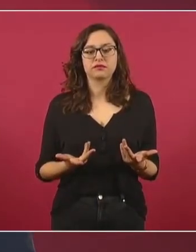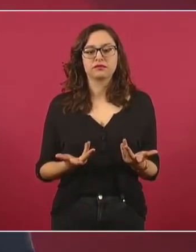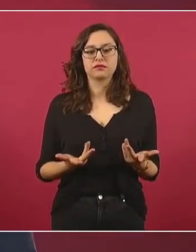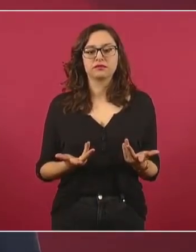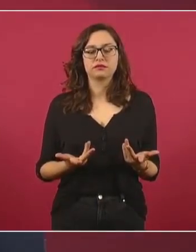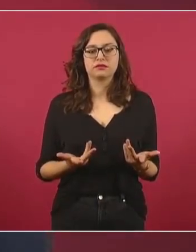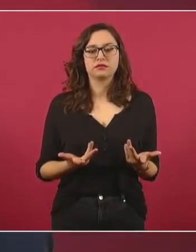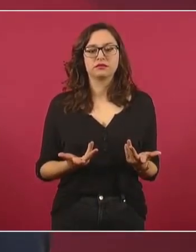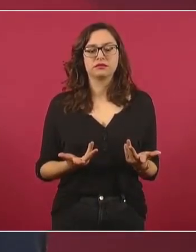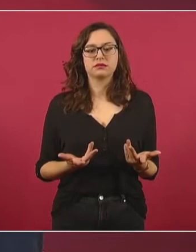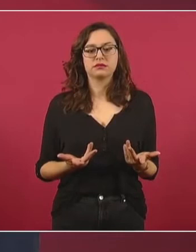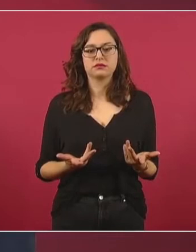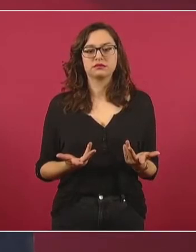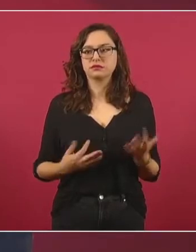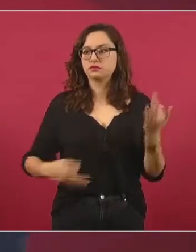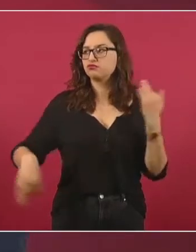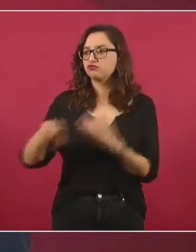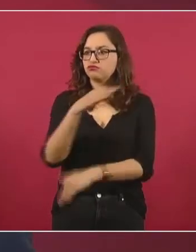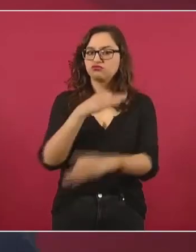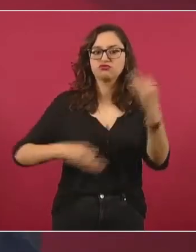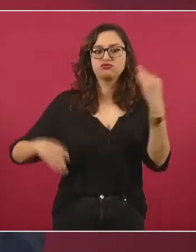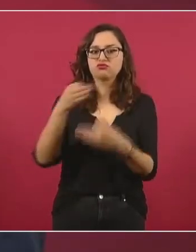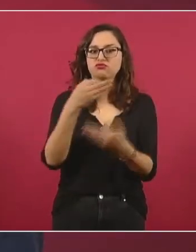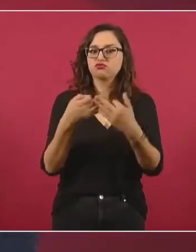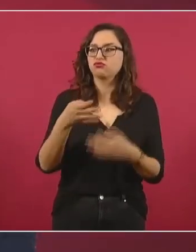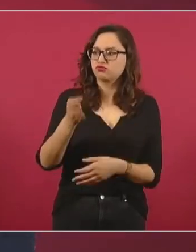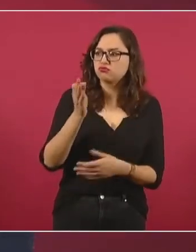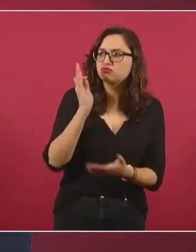y aceptamos todos lo que propongan